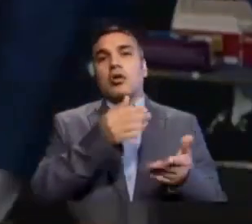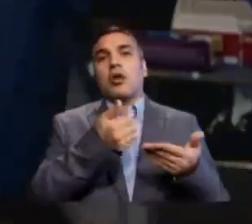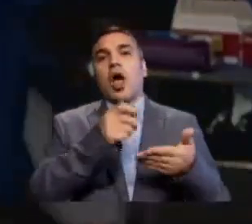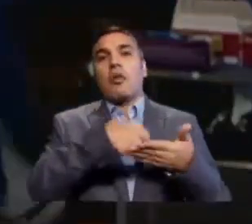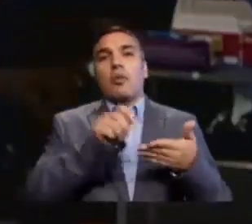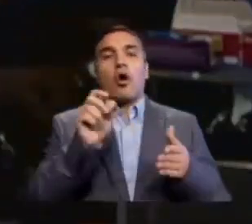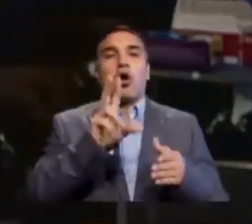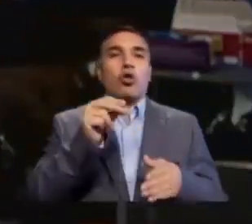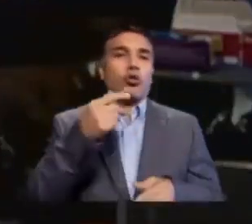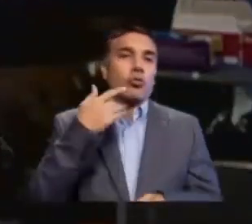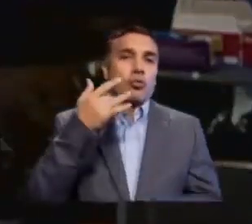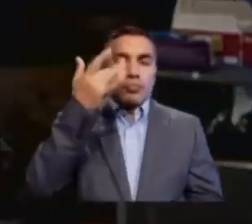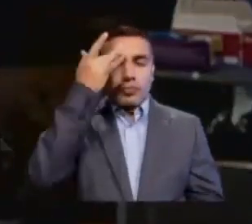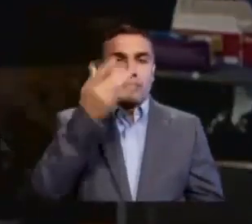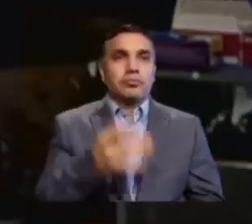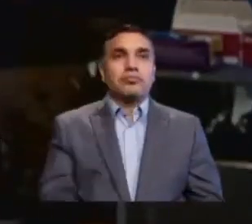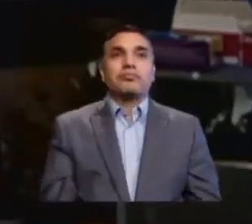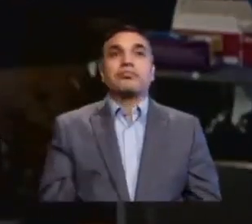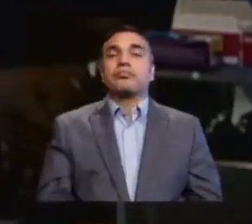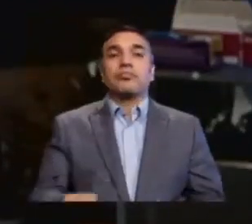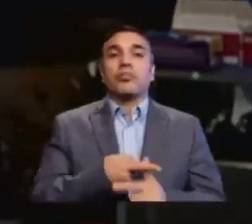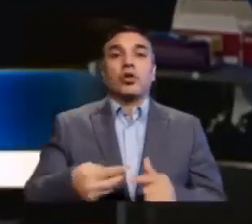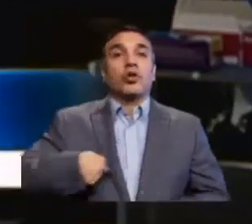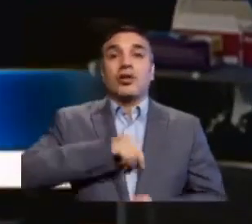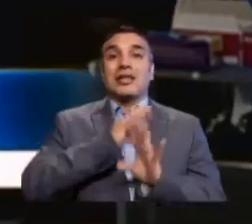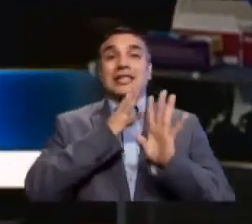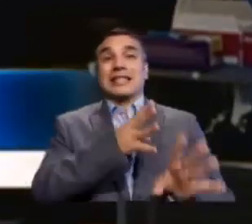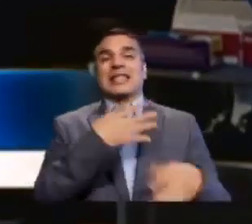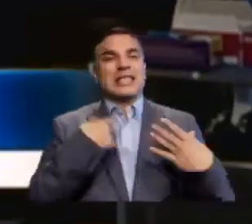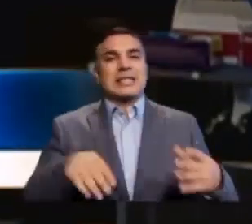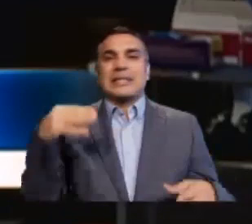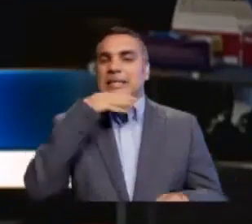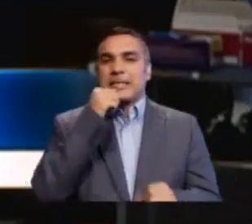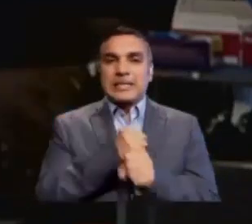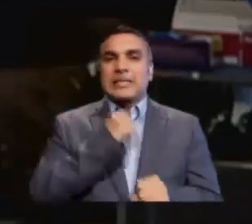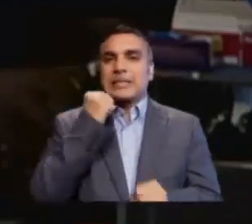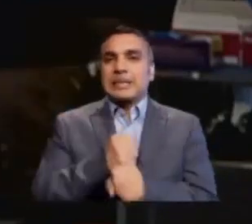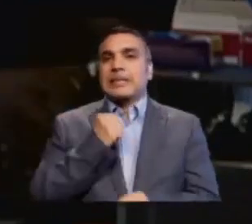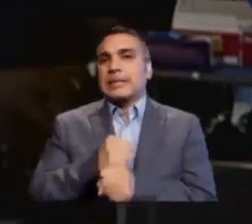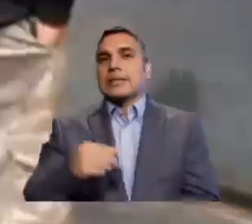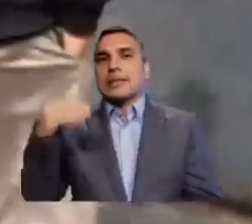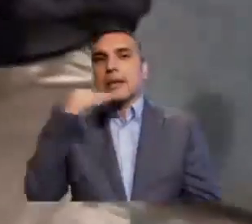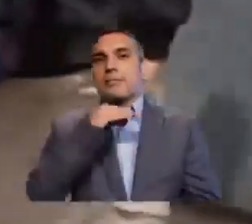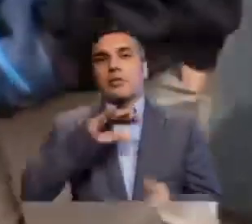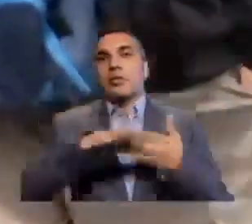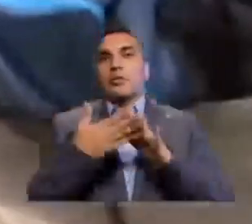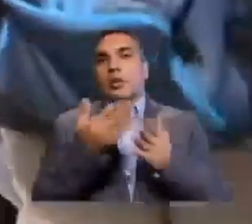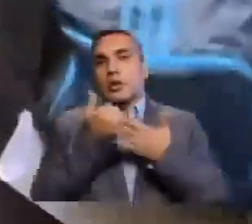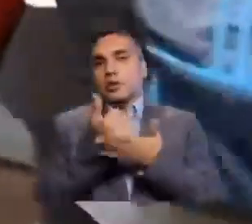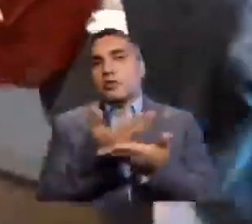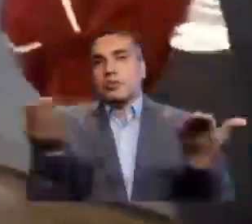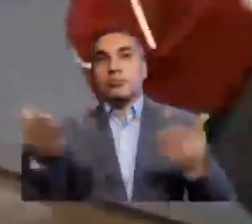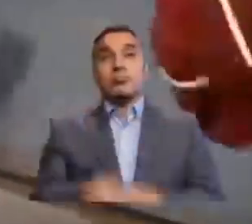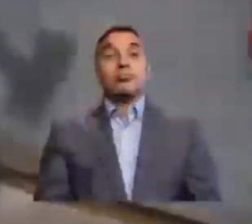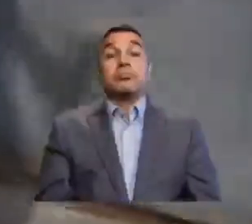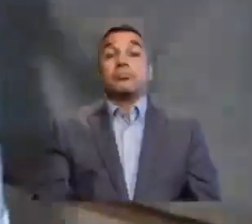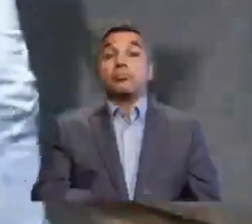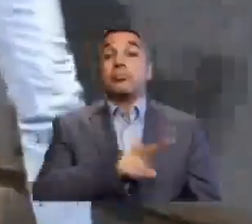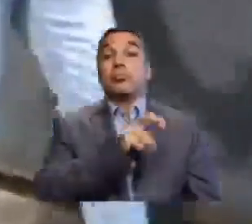pero estamos tratando de hacer lo más pronto posible las pruebas para poder cumplir con la demanda de la comunidad. En total son más